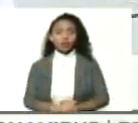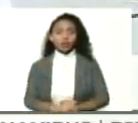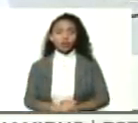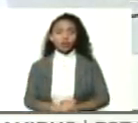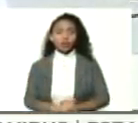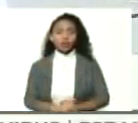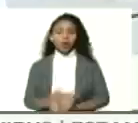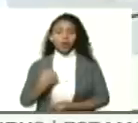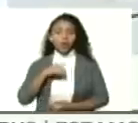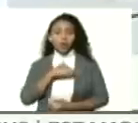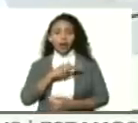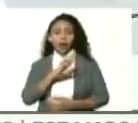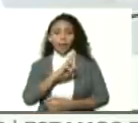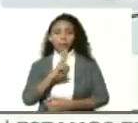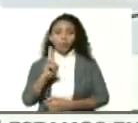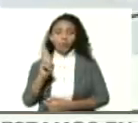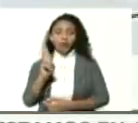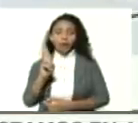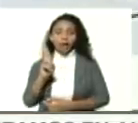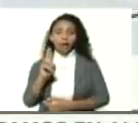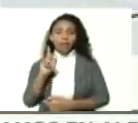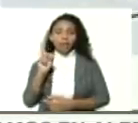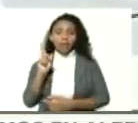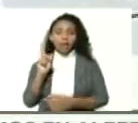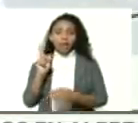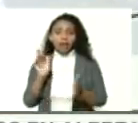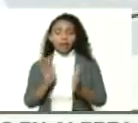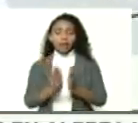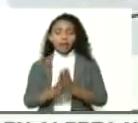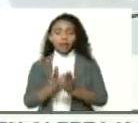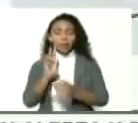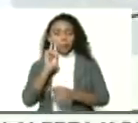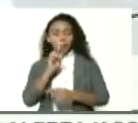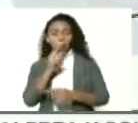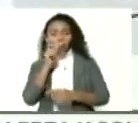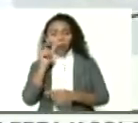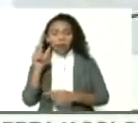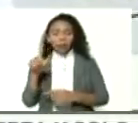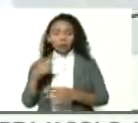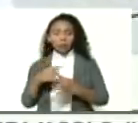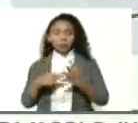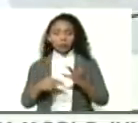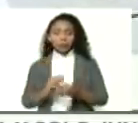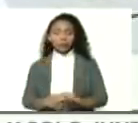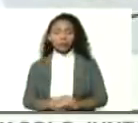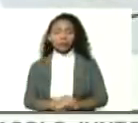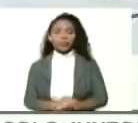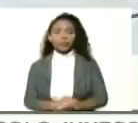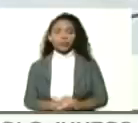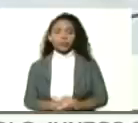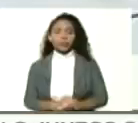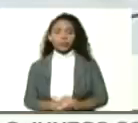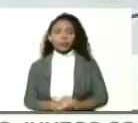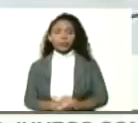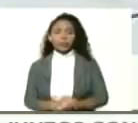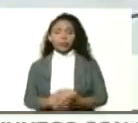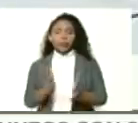nuestra República de San Vicente y la Granadina. San